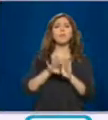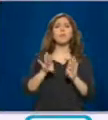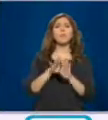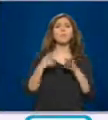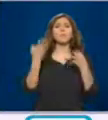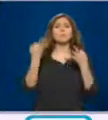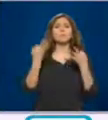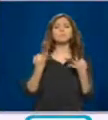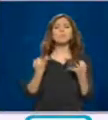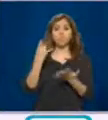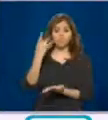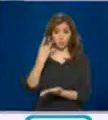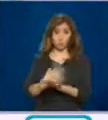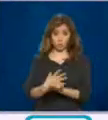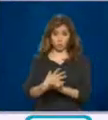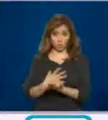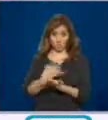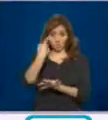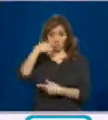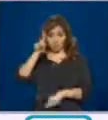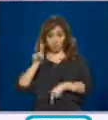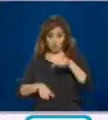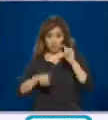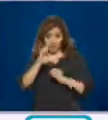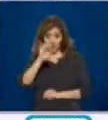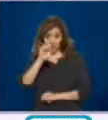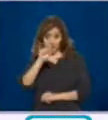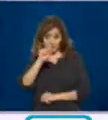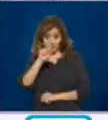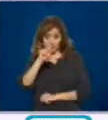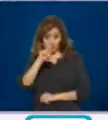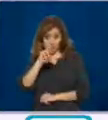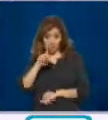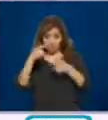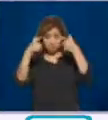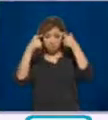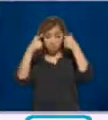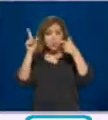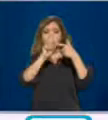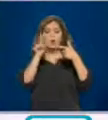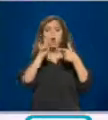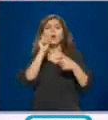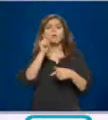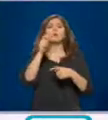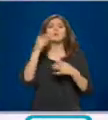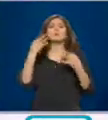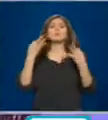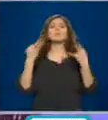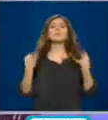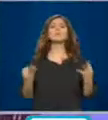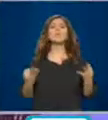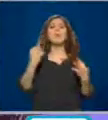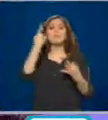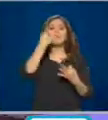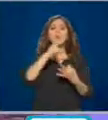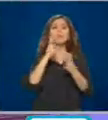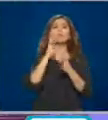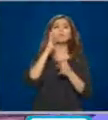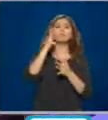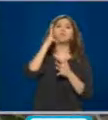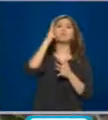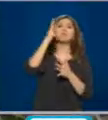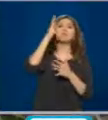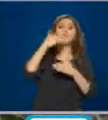únicamente para relajarnos y superar el estrés, sino trascender más allá de lo físico. Esto